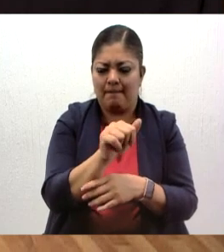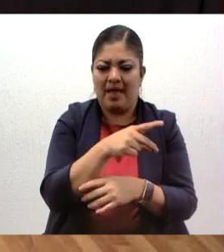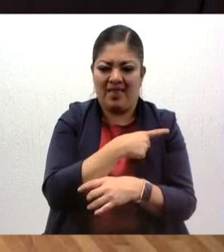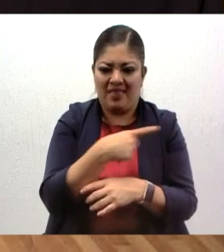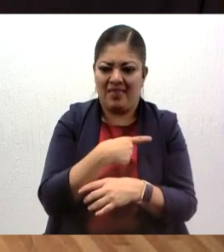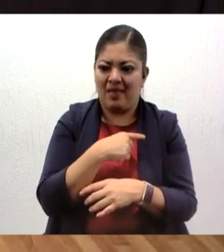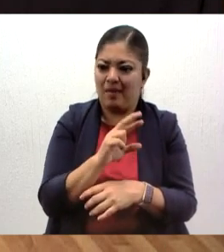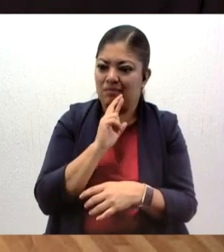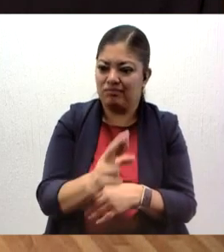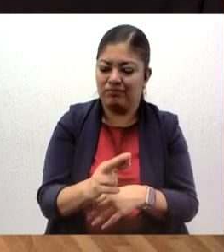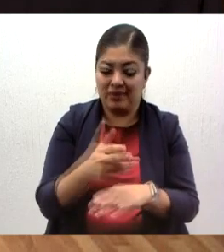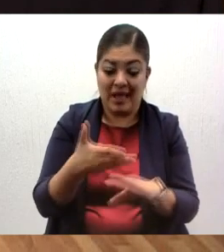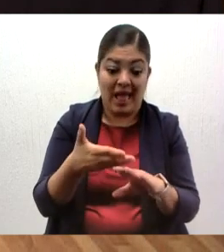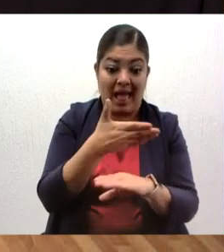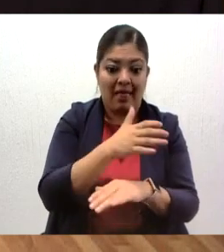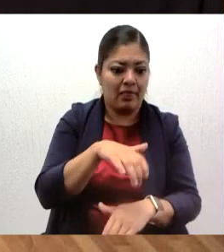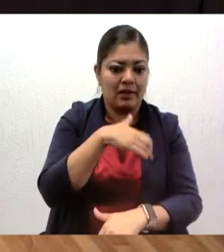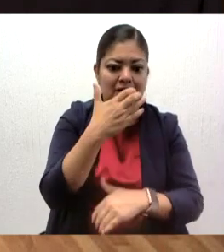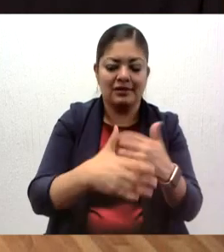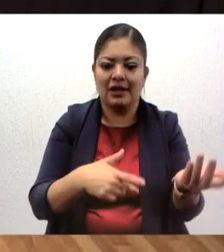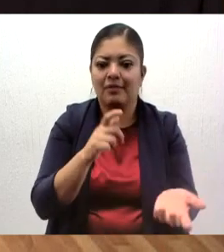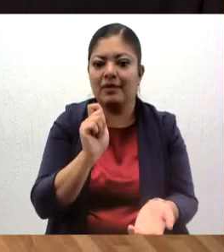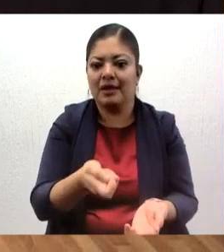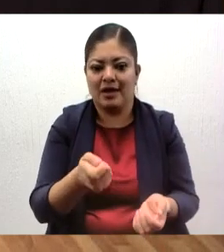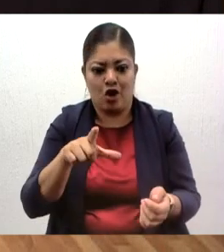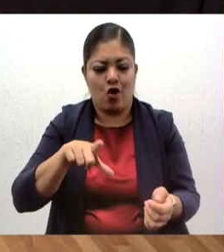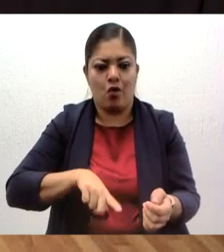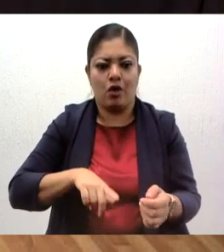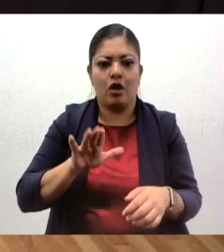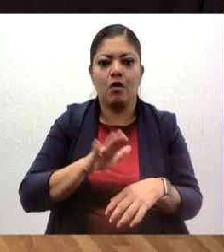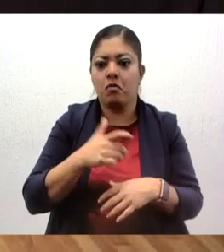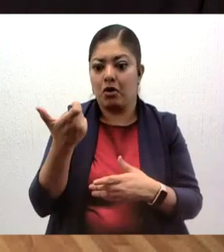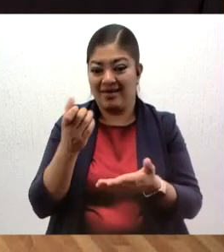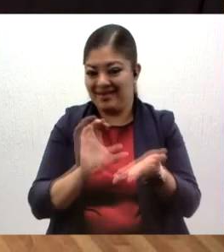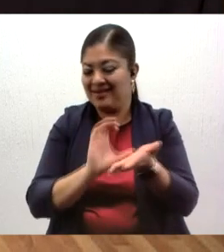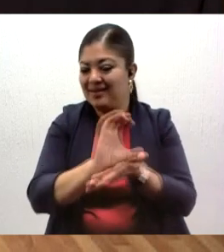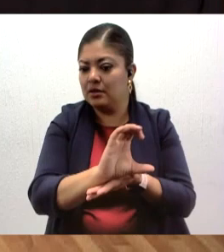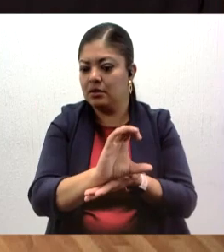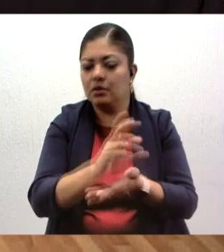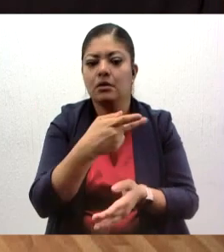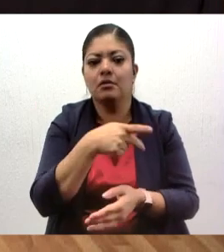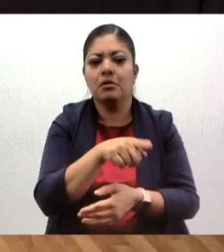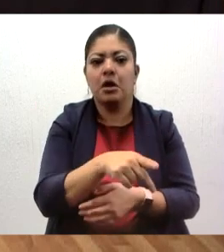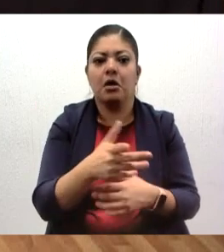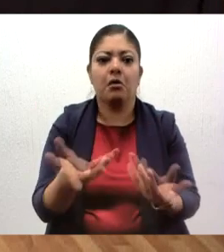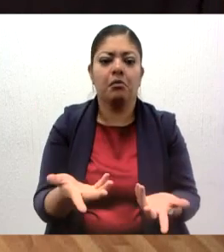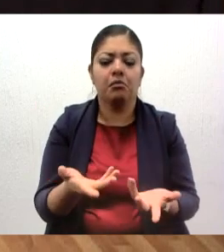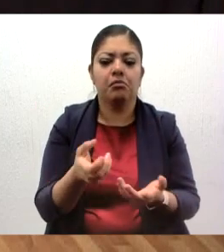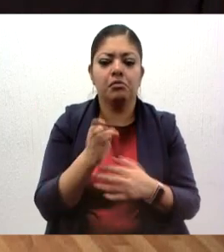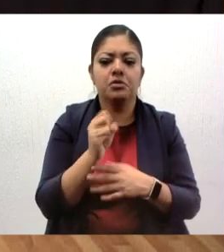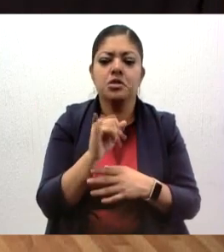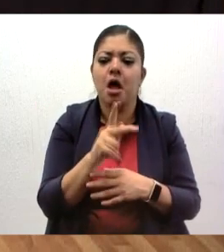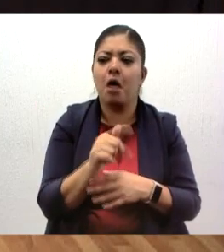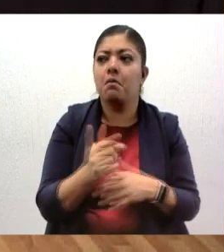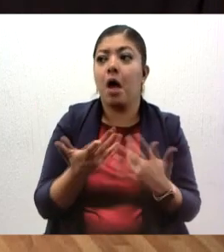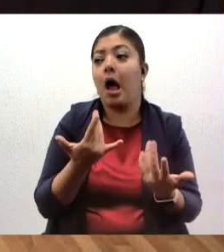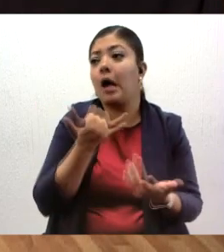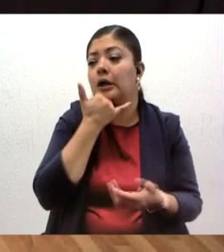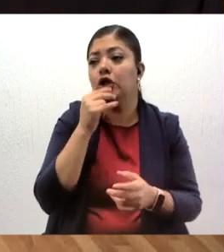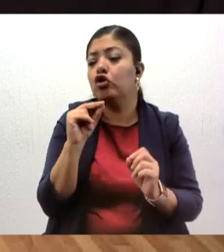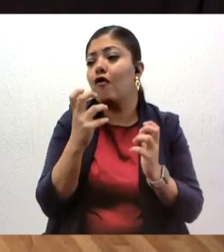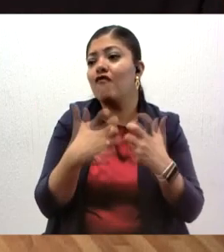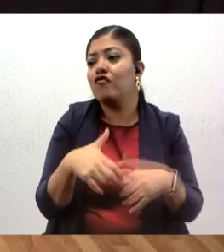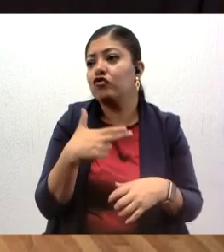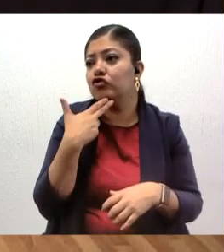legislatura como la administración porque le pueden derogar el dinero pero él puede decir no no funcionó Cómo van a hacer para que le